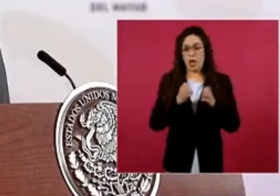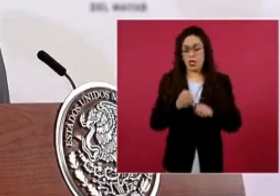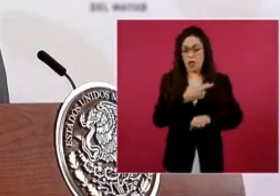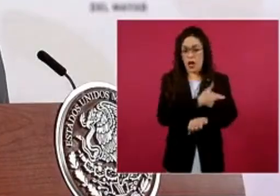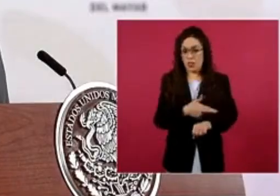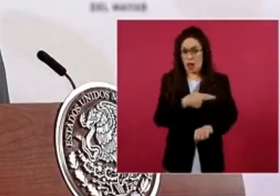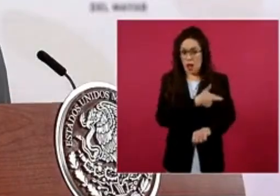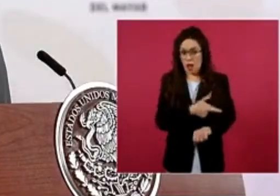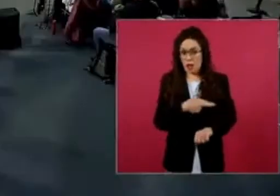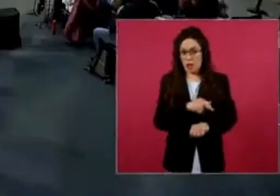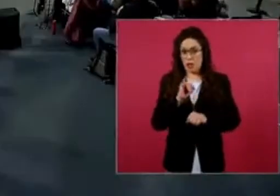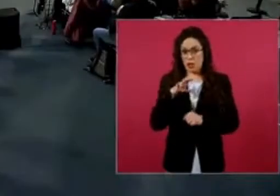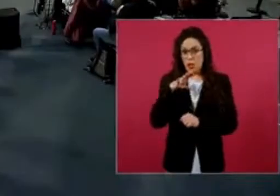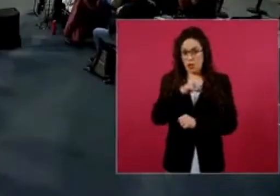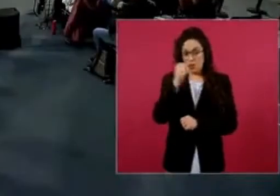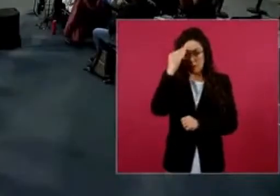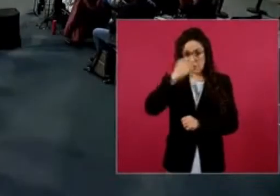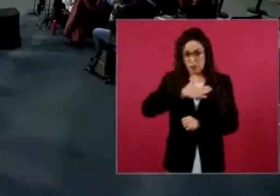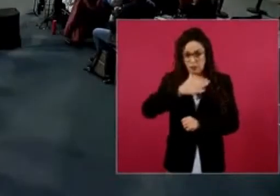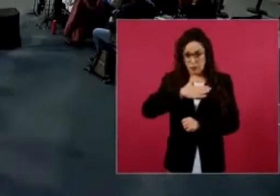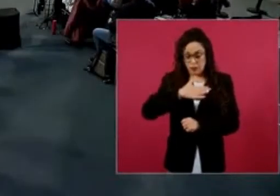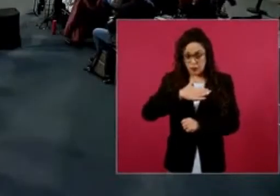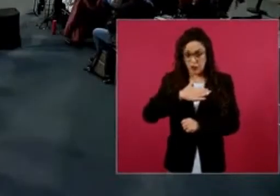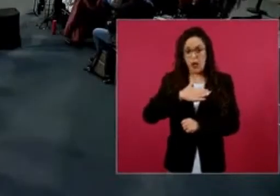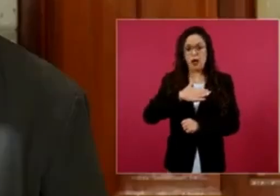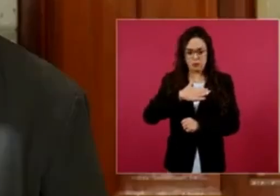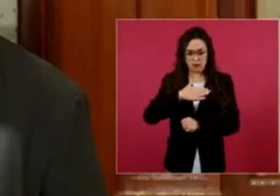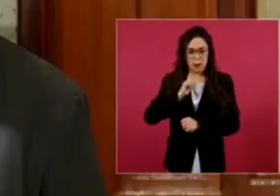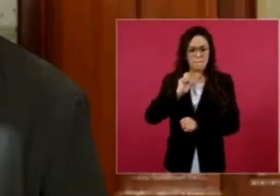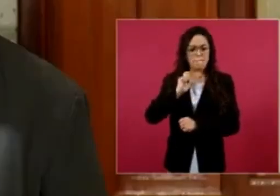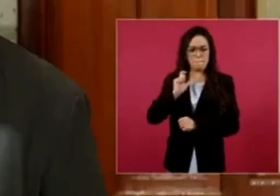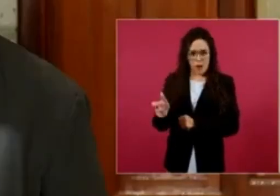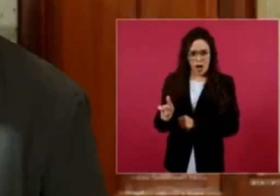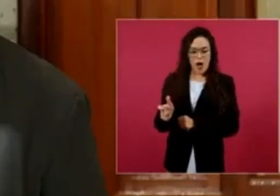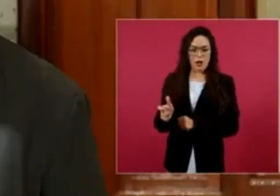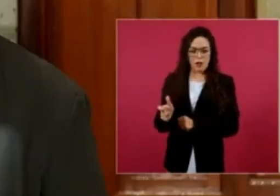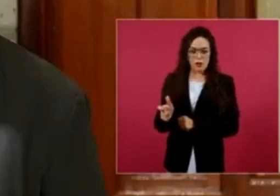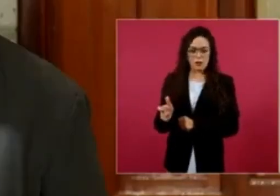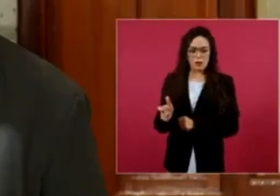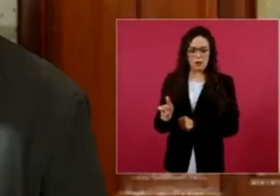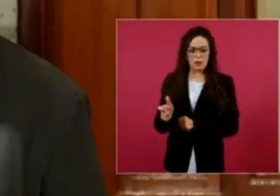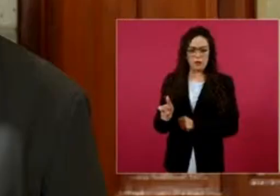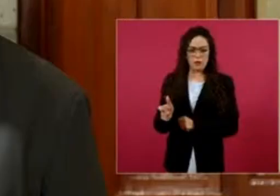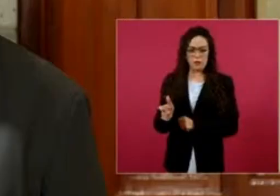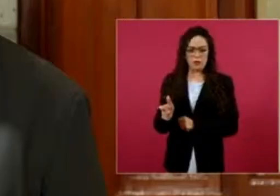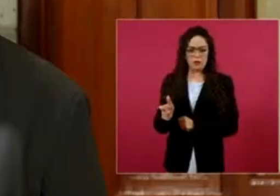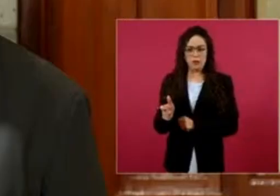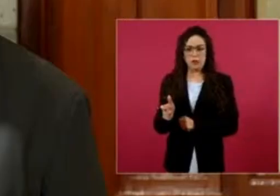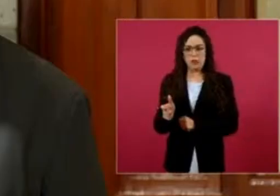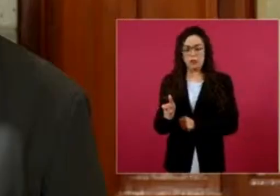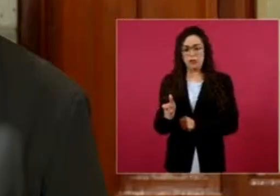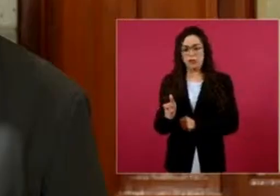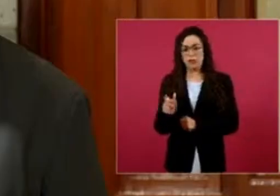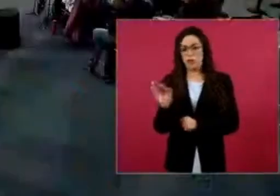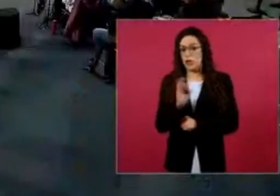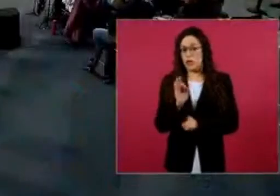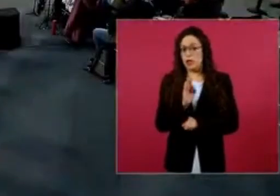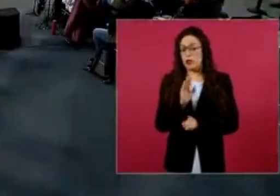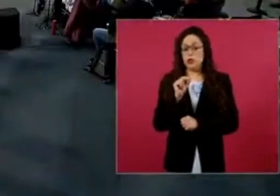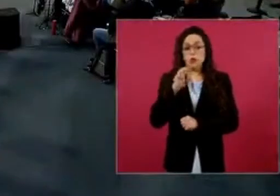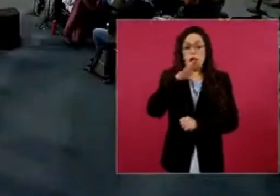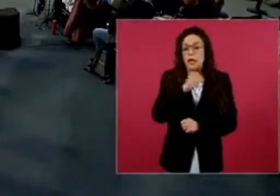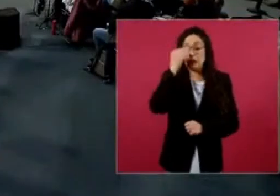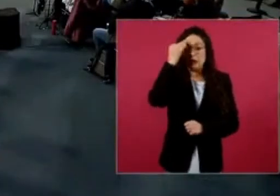nos alcanza a nosotros el tiempo, se paga, si no, con la nueva administración. Es muy